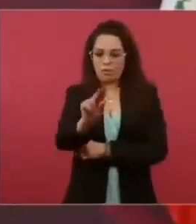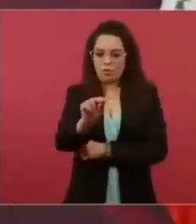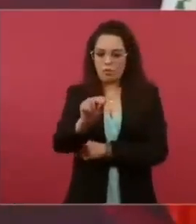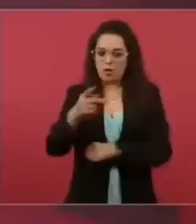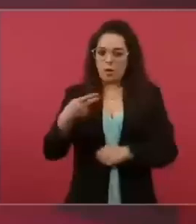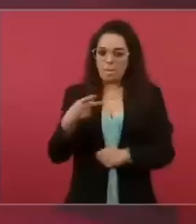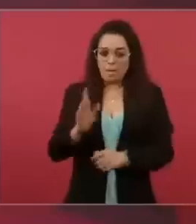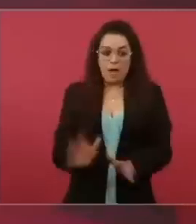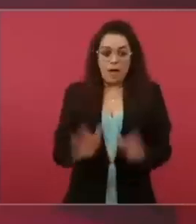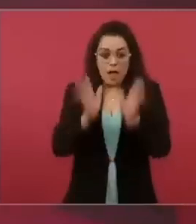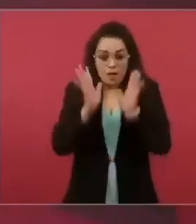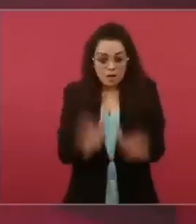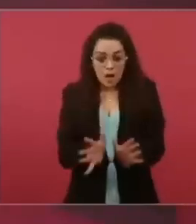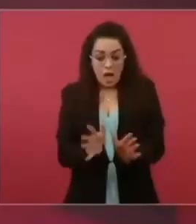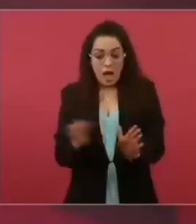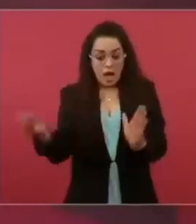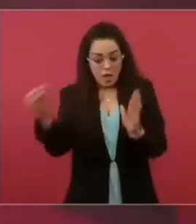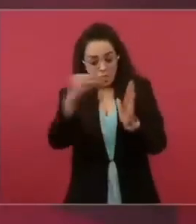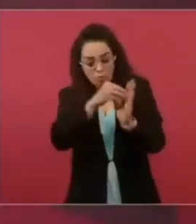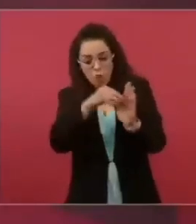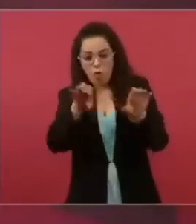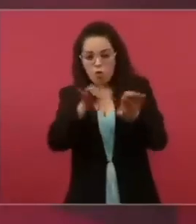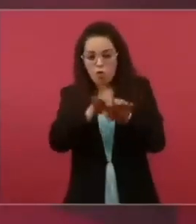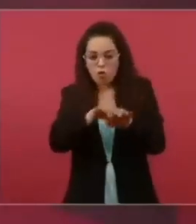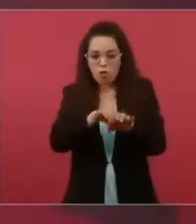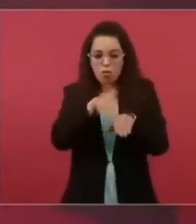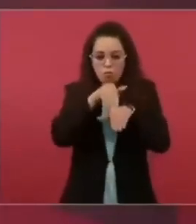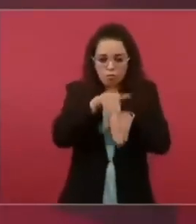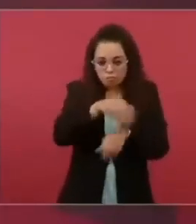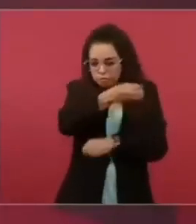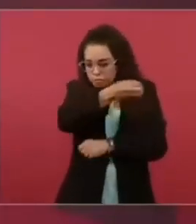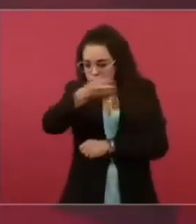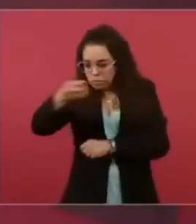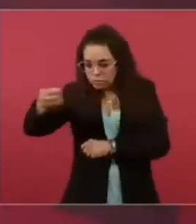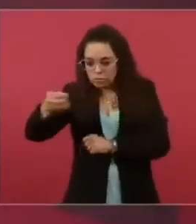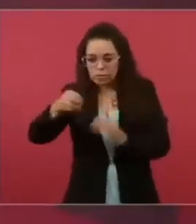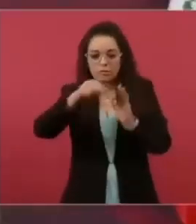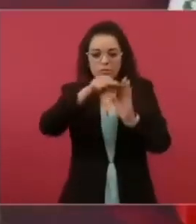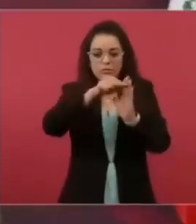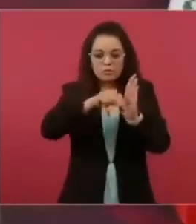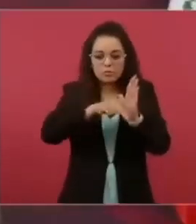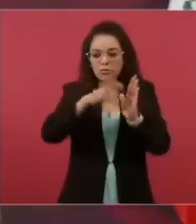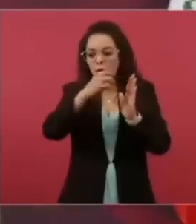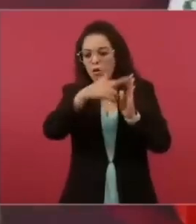todavía no se definen las reglas. Eso lo va a resolver el Consejo.